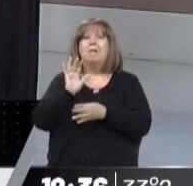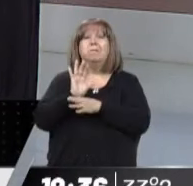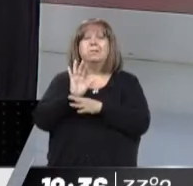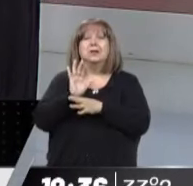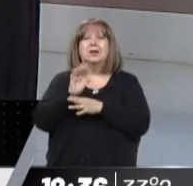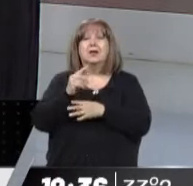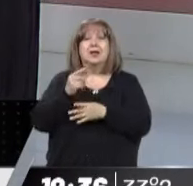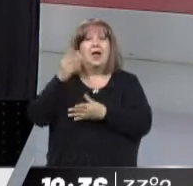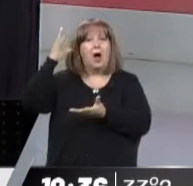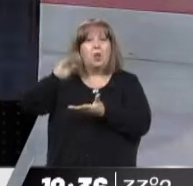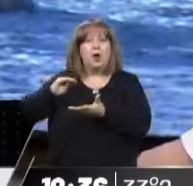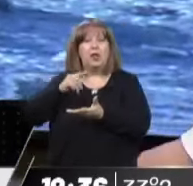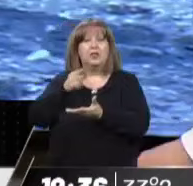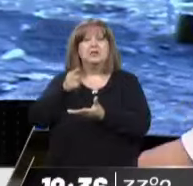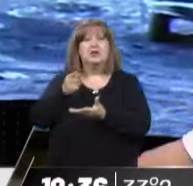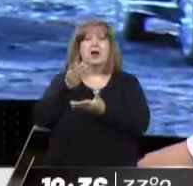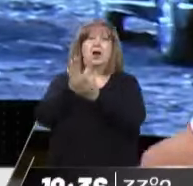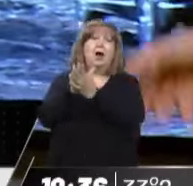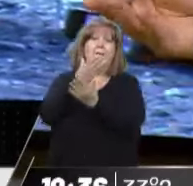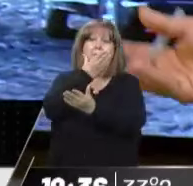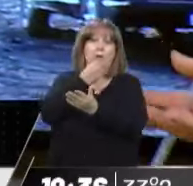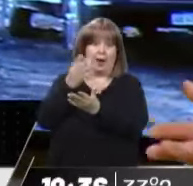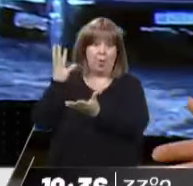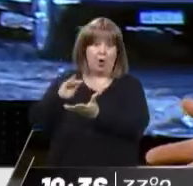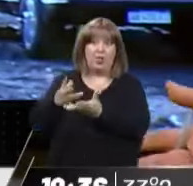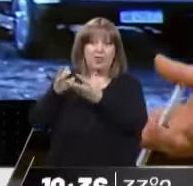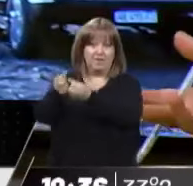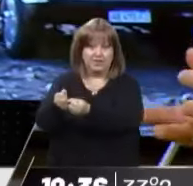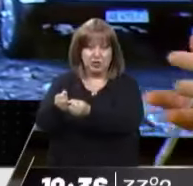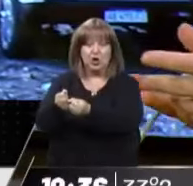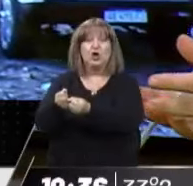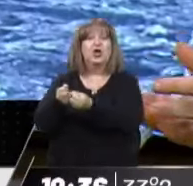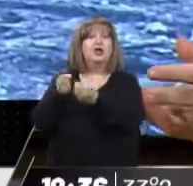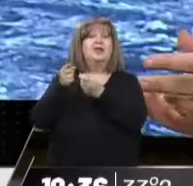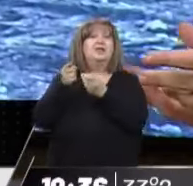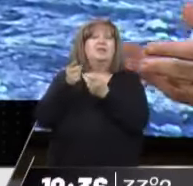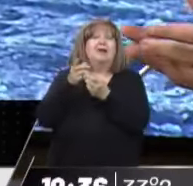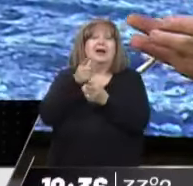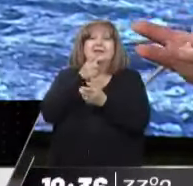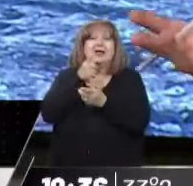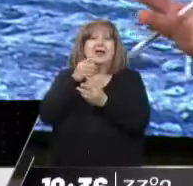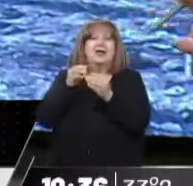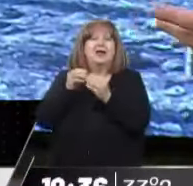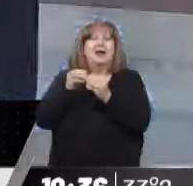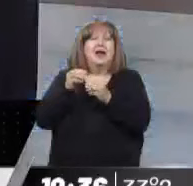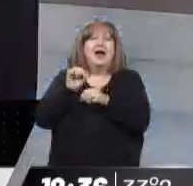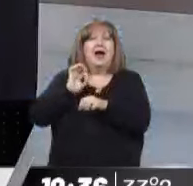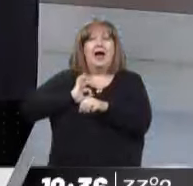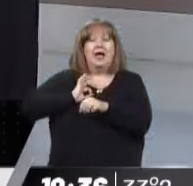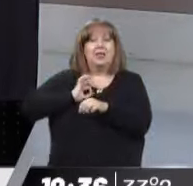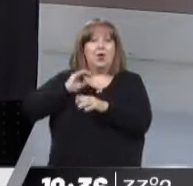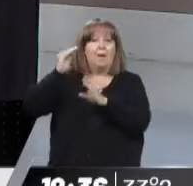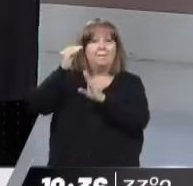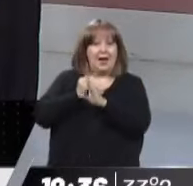haya una reducción de pena por este tema? Claro. Eso, ¿puede explicarnos técnicamente cómo se orientaría eso? Porque no